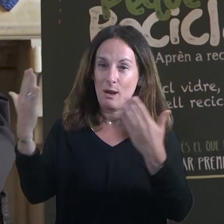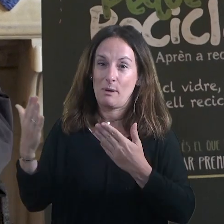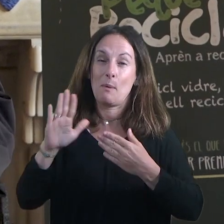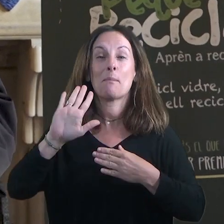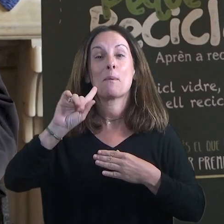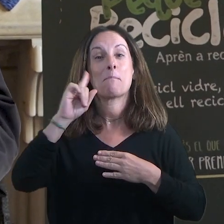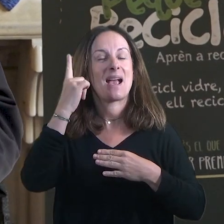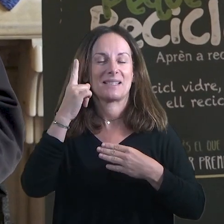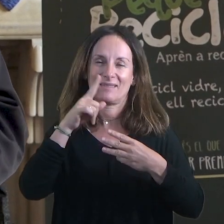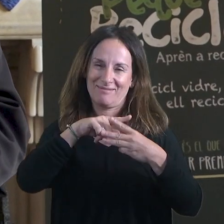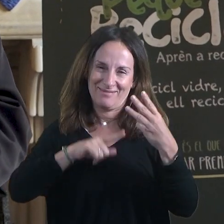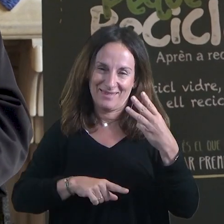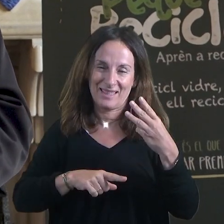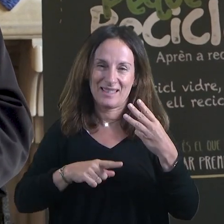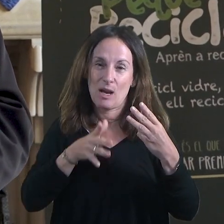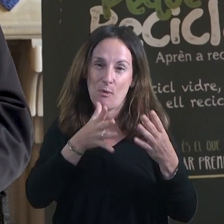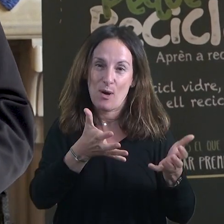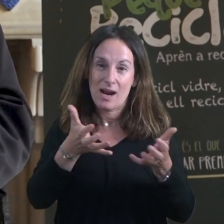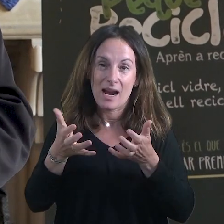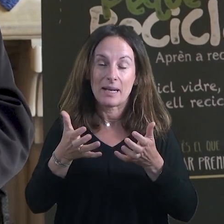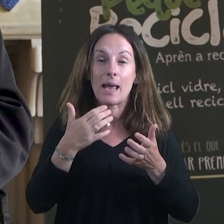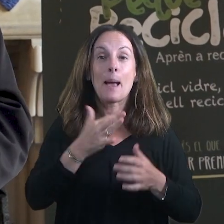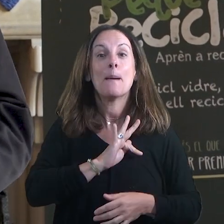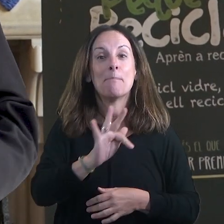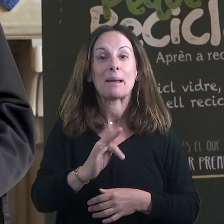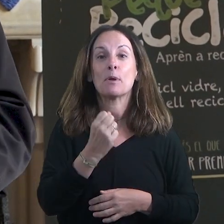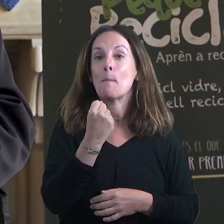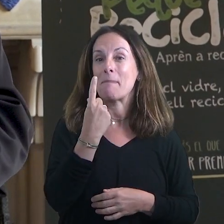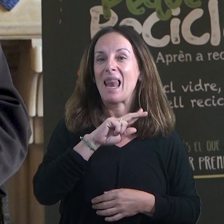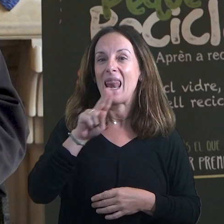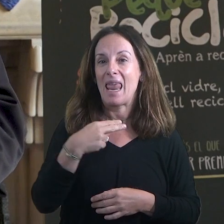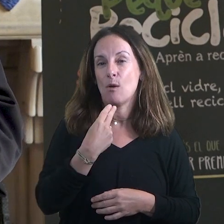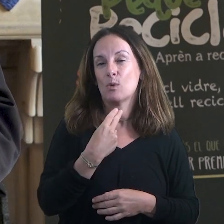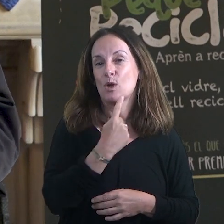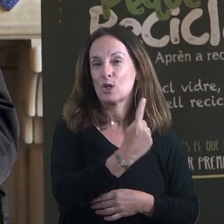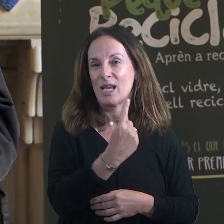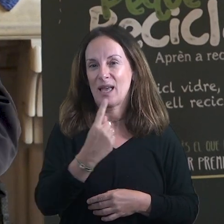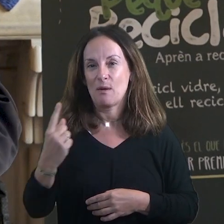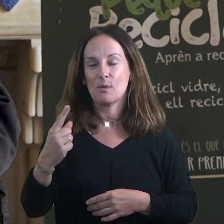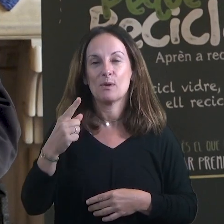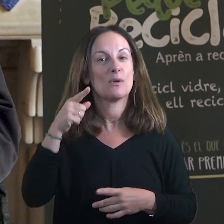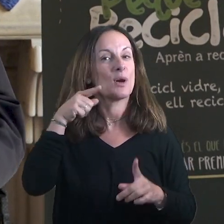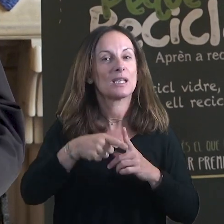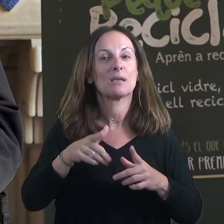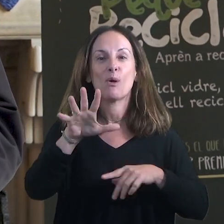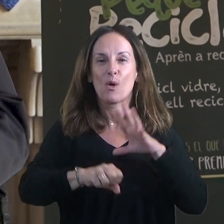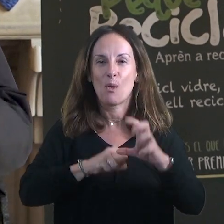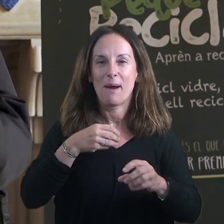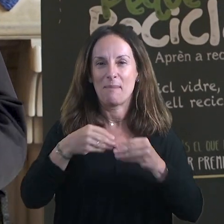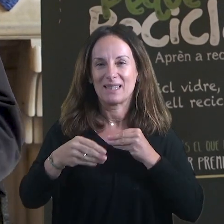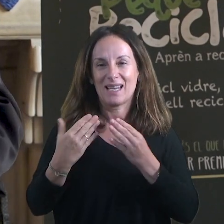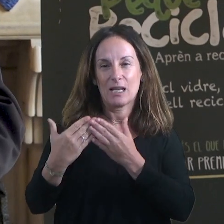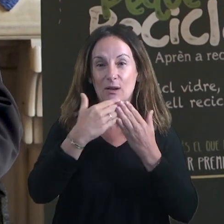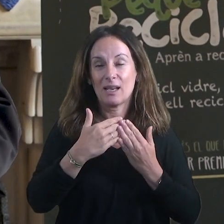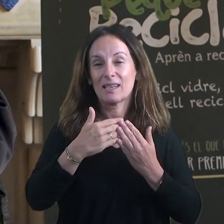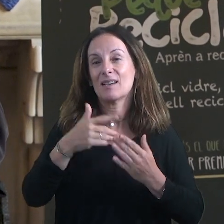gastar en material per escoltar-lit, i com no pot ser, seguirem fent aquestes campanyes any darrere any i veurem si podem aconseguir